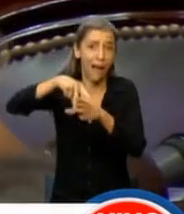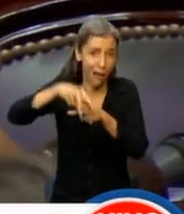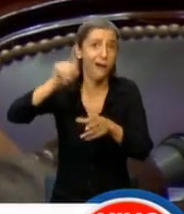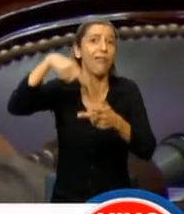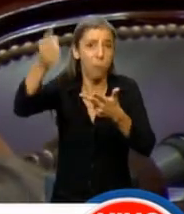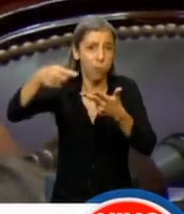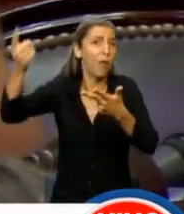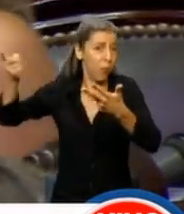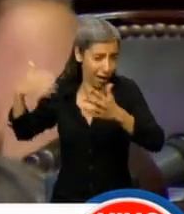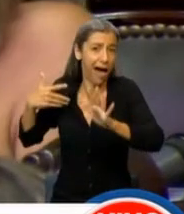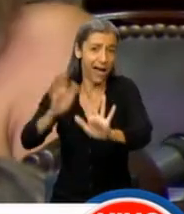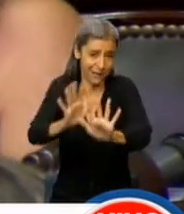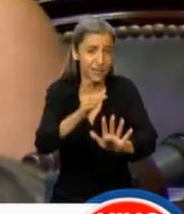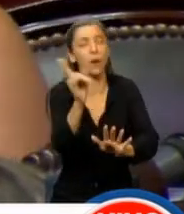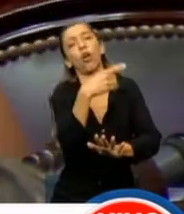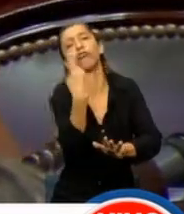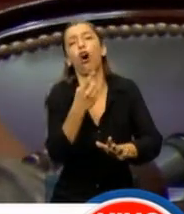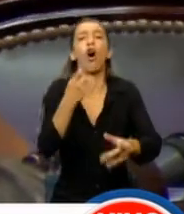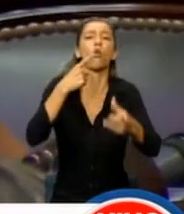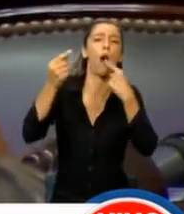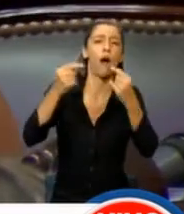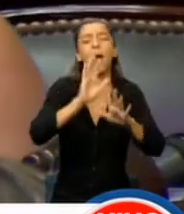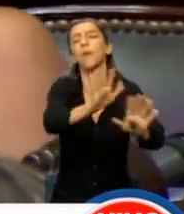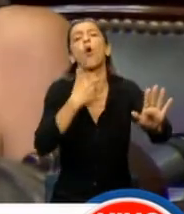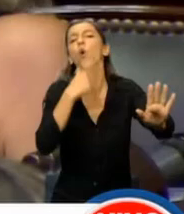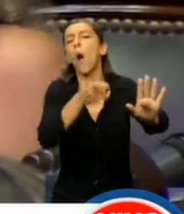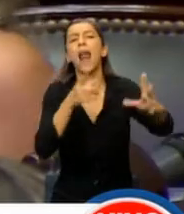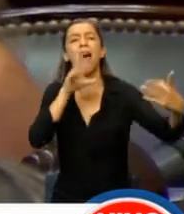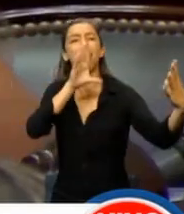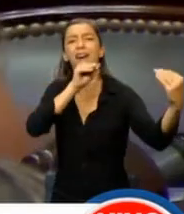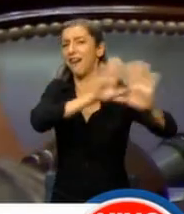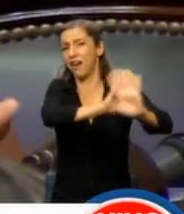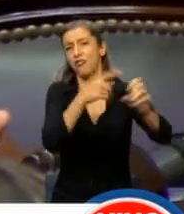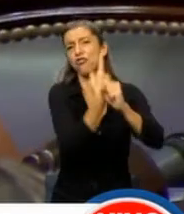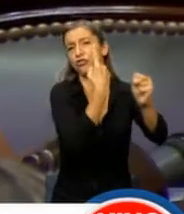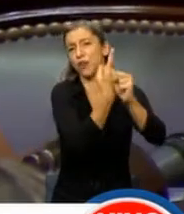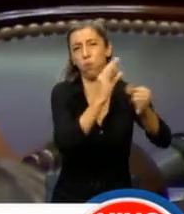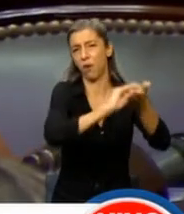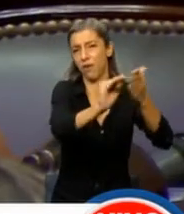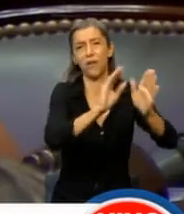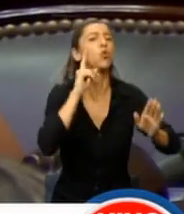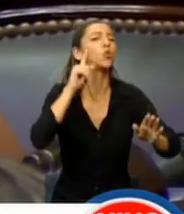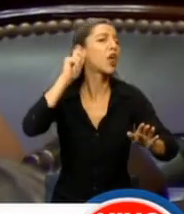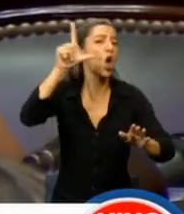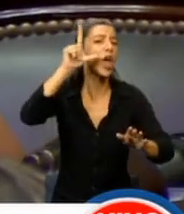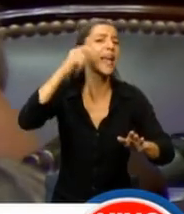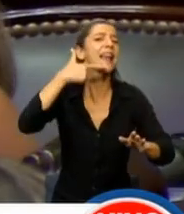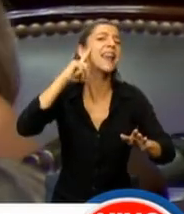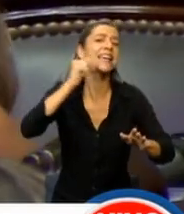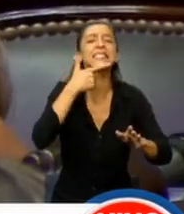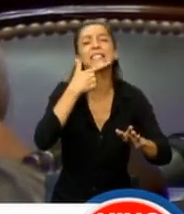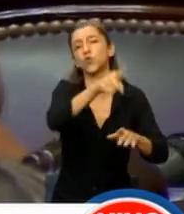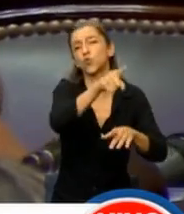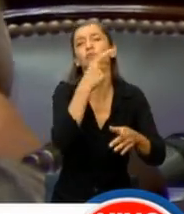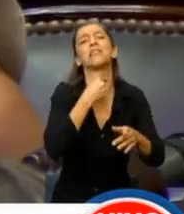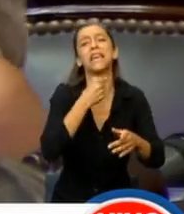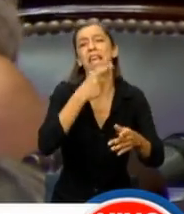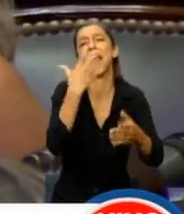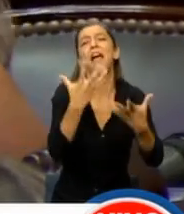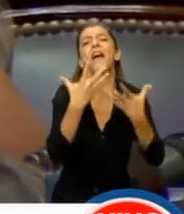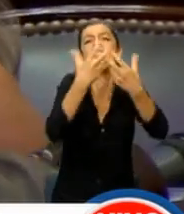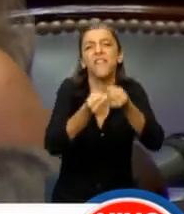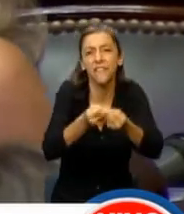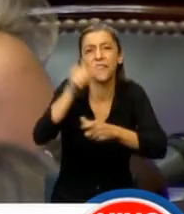derecho a réplica mi intervención, diputado Iglesias, es sin derecho a réplica. Mire, yo entiendo que le ofenda mucho, usted está muy decidido a defender los intereses de los ricos,